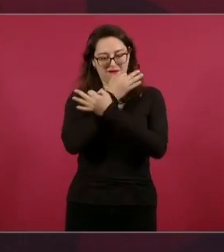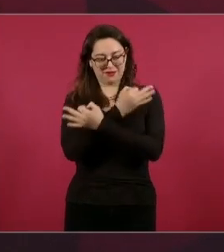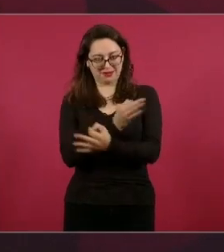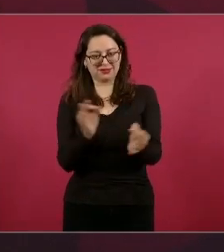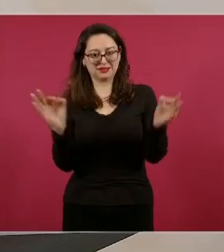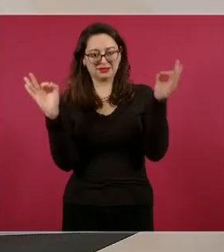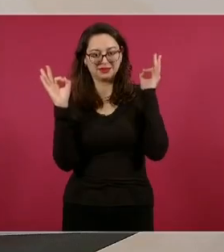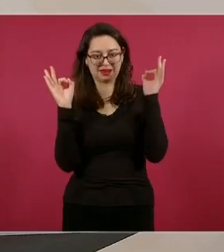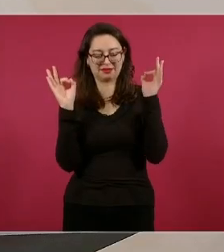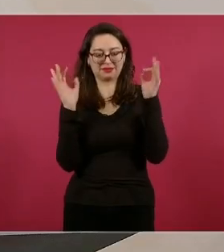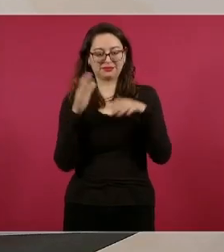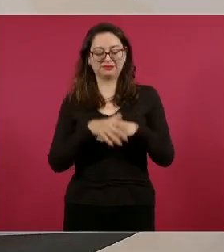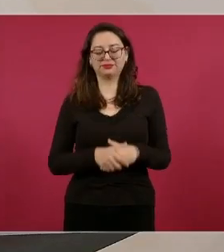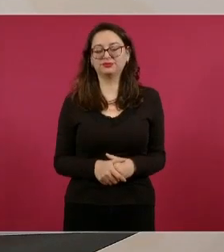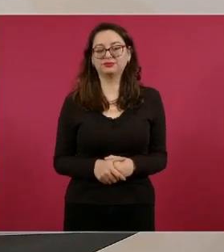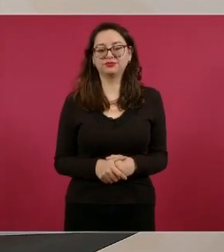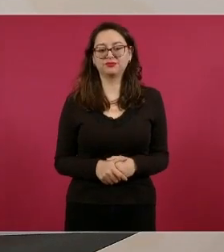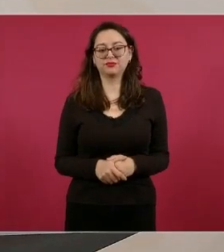el que hablen